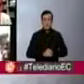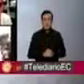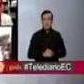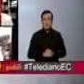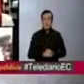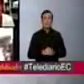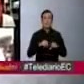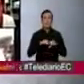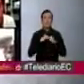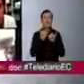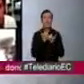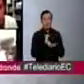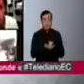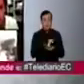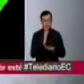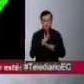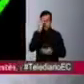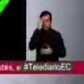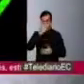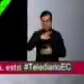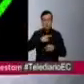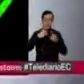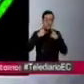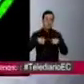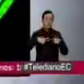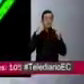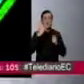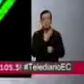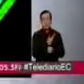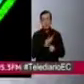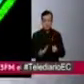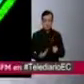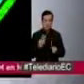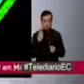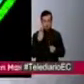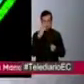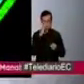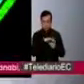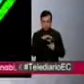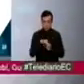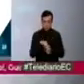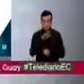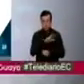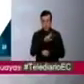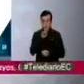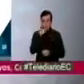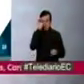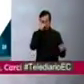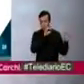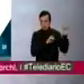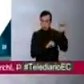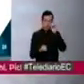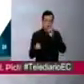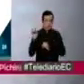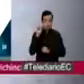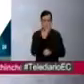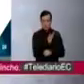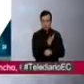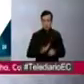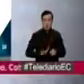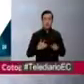Pleno de la Asamblea Nacional resolvió la objeción parcial del Ejecutivo con dos votaciones. De las 32 observaciones enviadas por el presidente Lenín